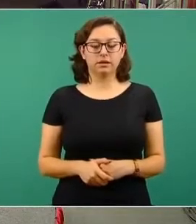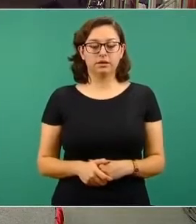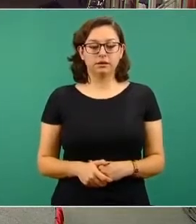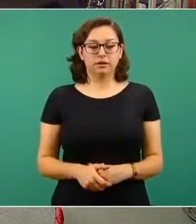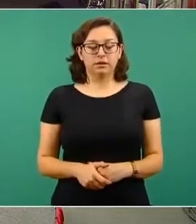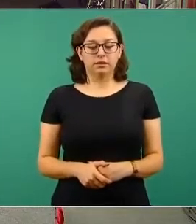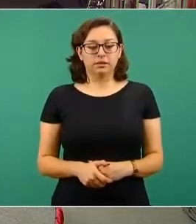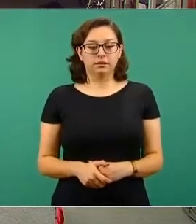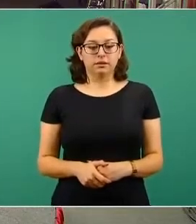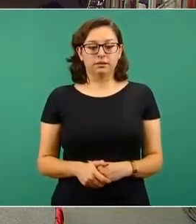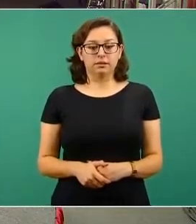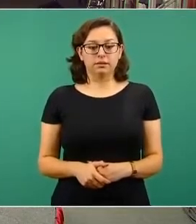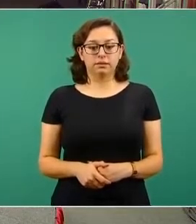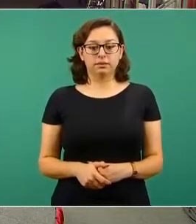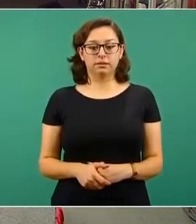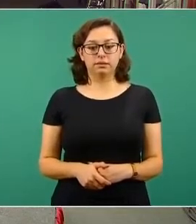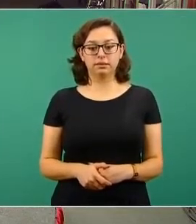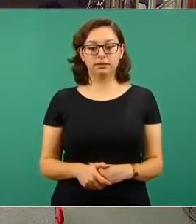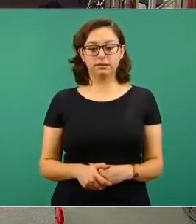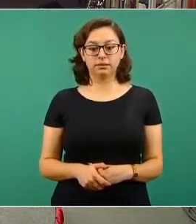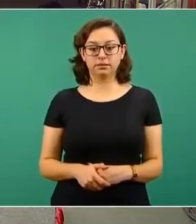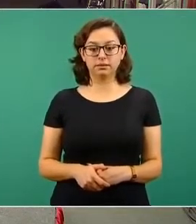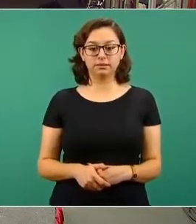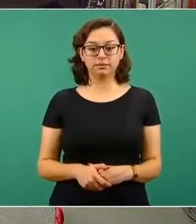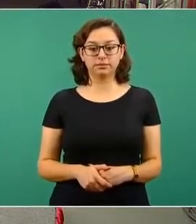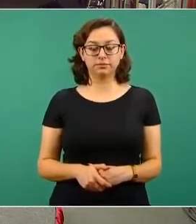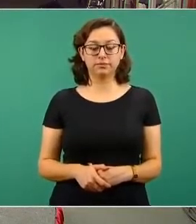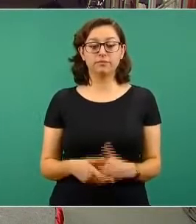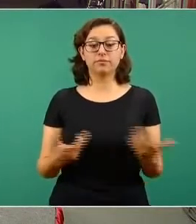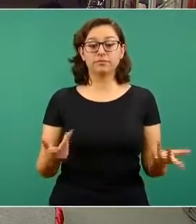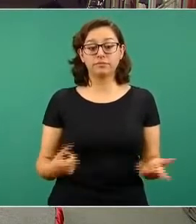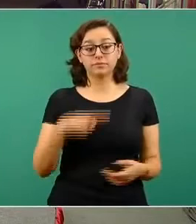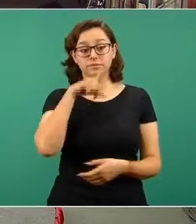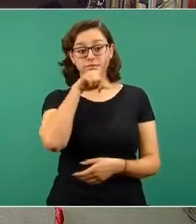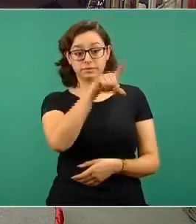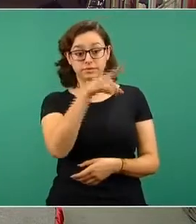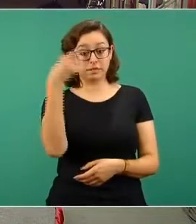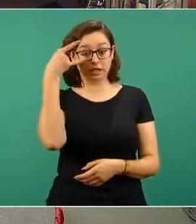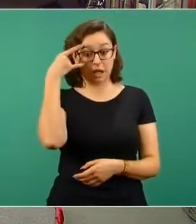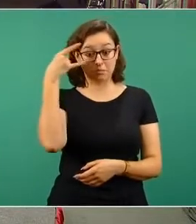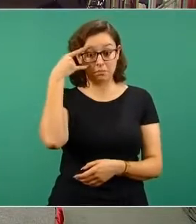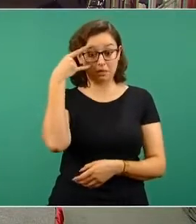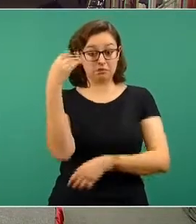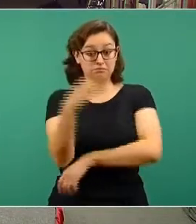caso de las vacunas supuestamente falsas que fueron decomisadas en Campeche.